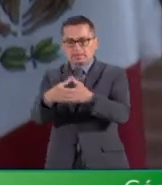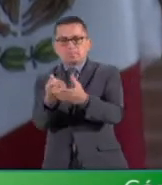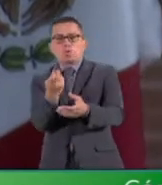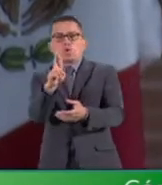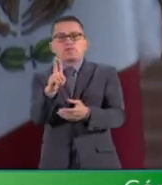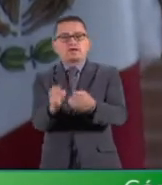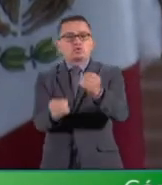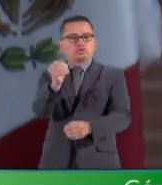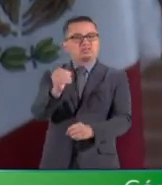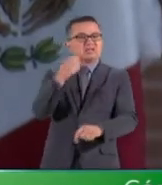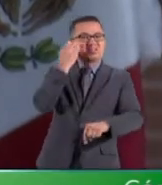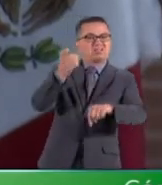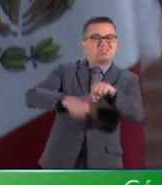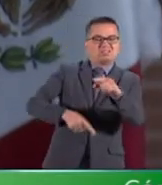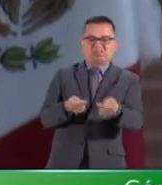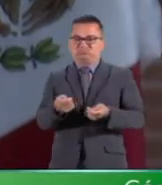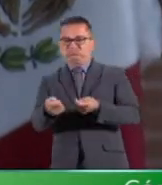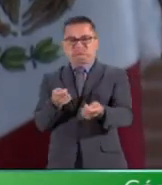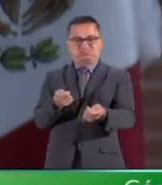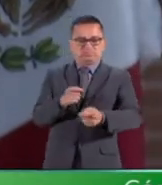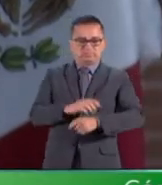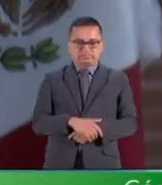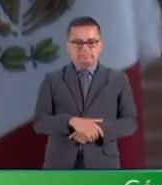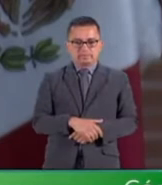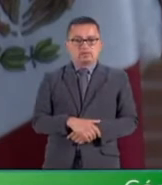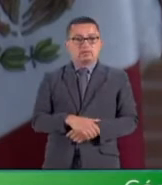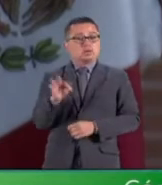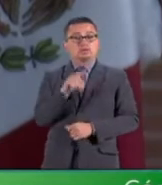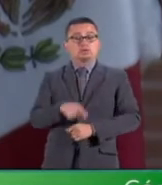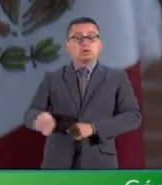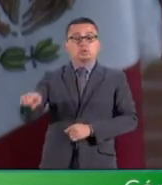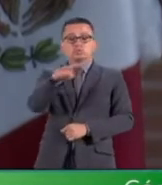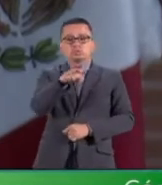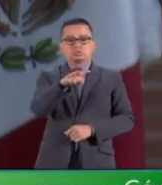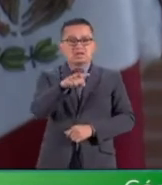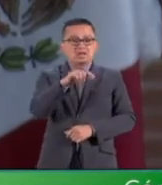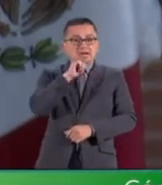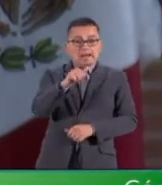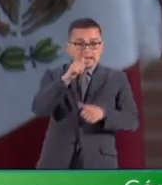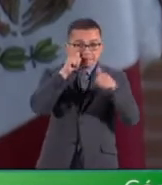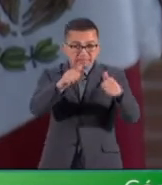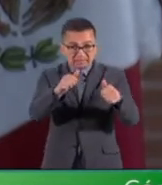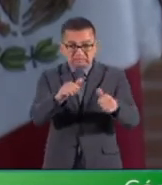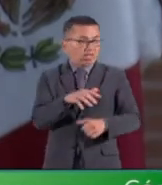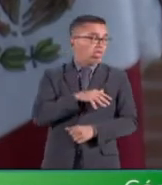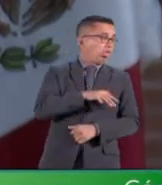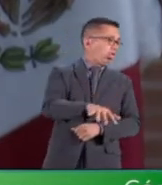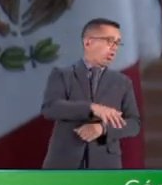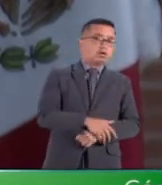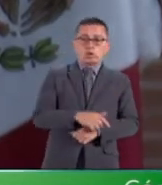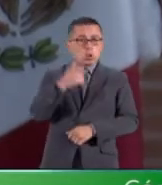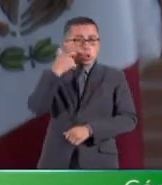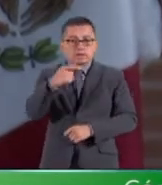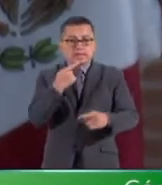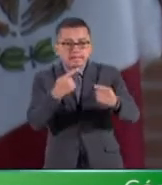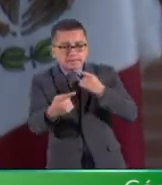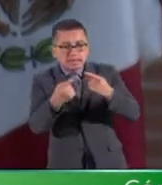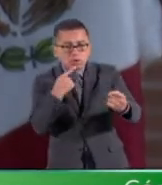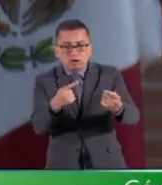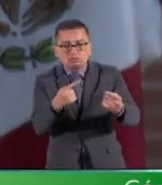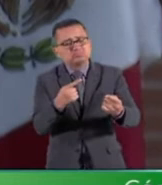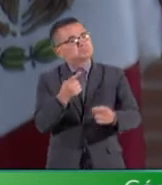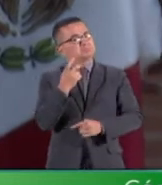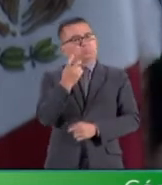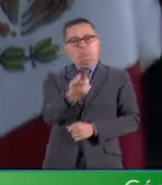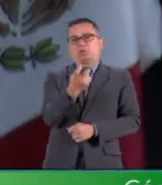Negarse a escuchar, negarse a parar un momento para dialogar, está llevando al país a